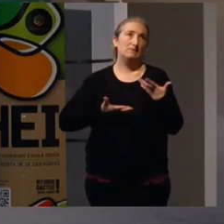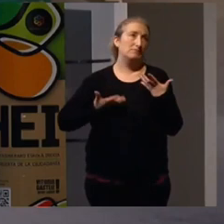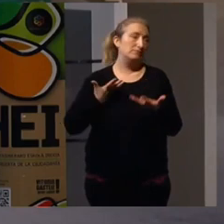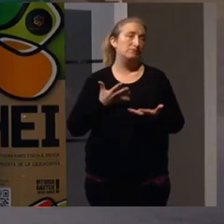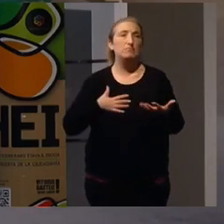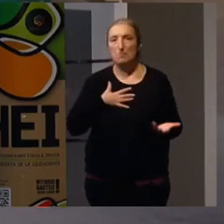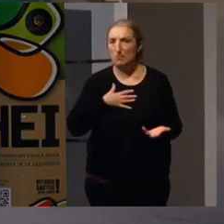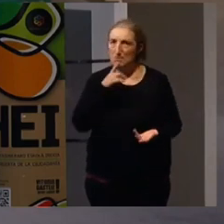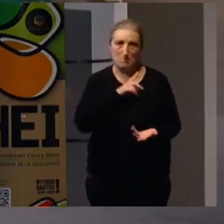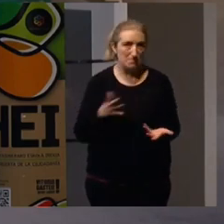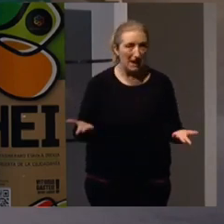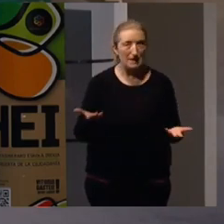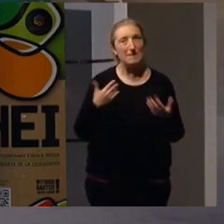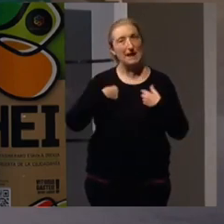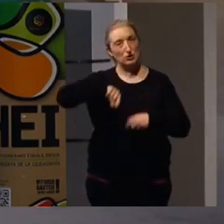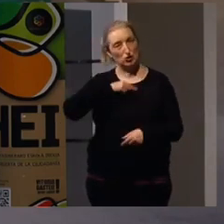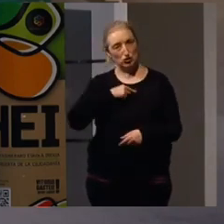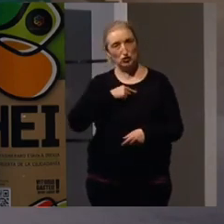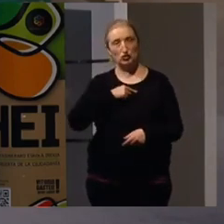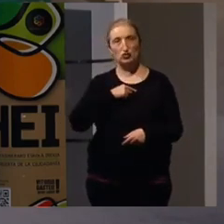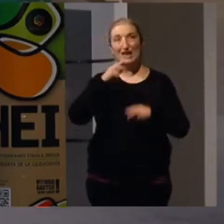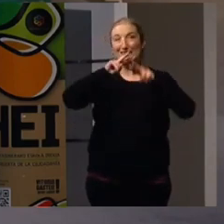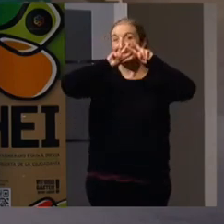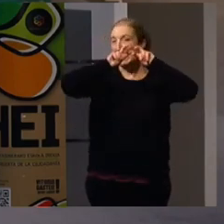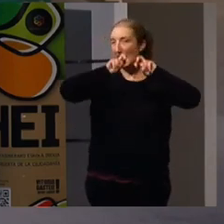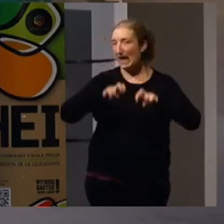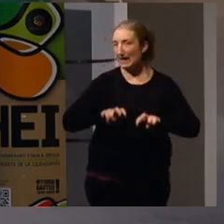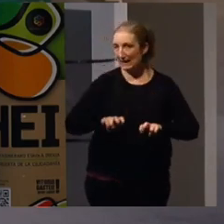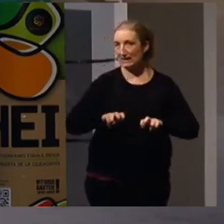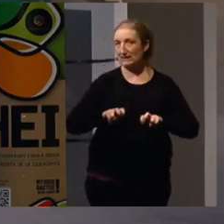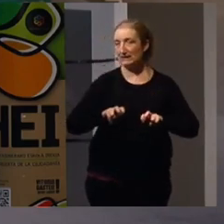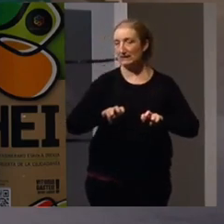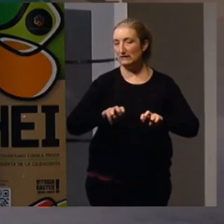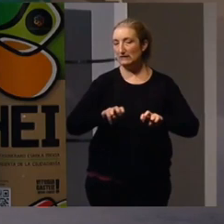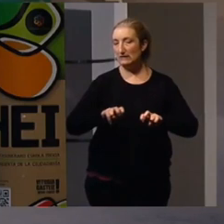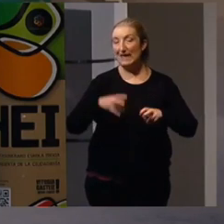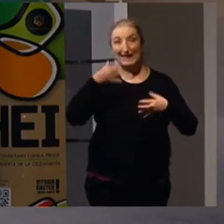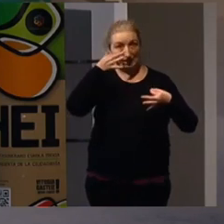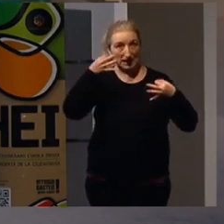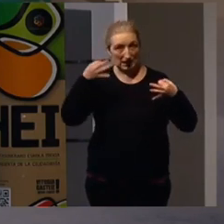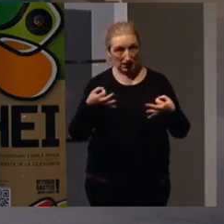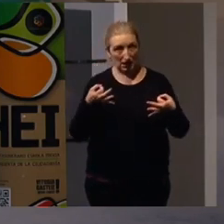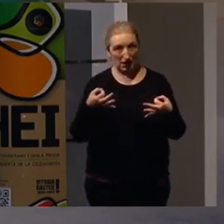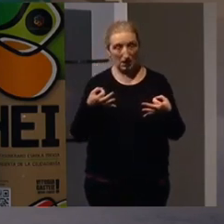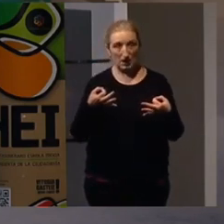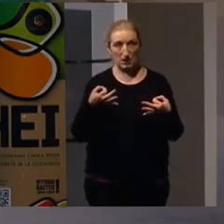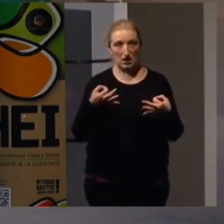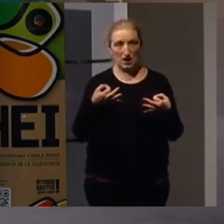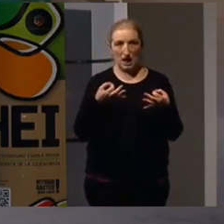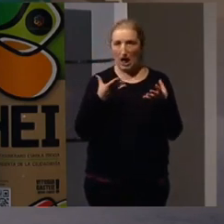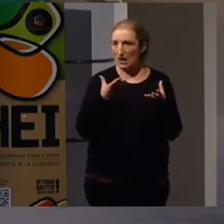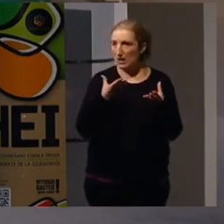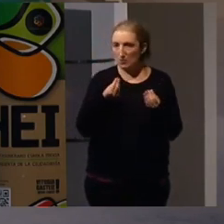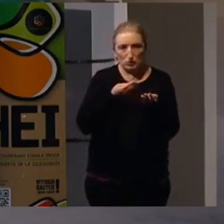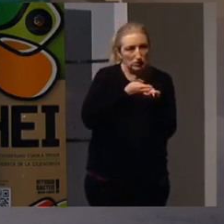efecto. Para nosotros, precisamente, todo ese análisis a lo que nos lleva es, jo, en realidad hay un montón de líneas